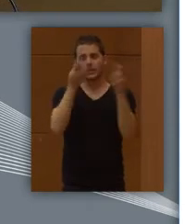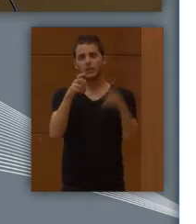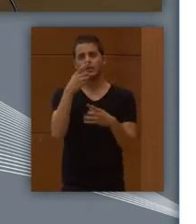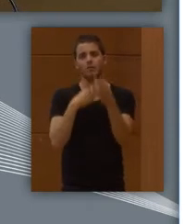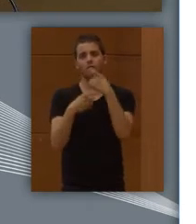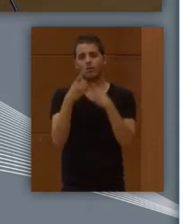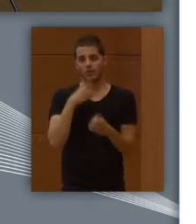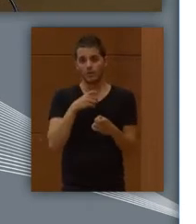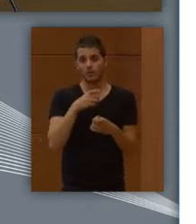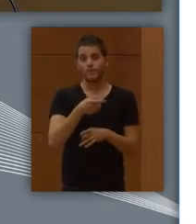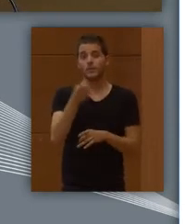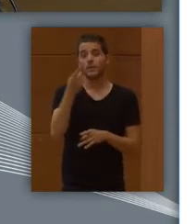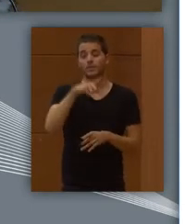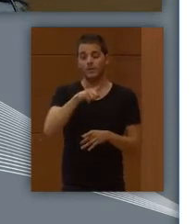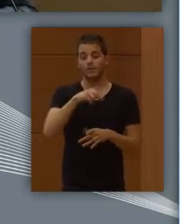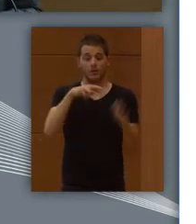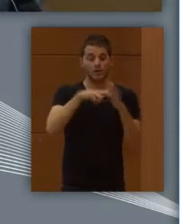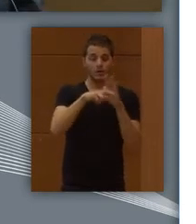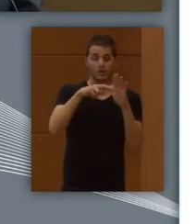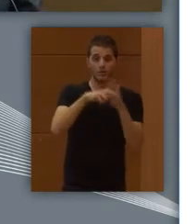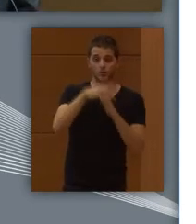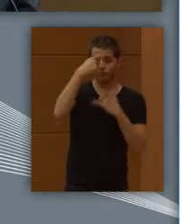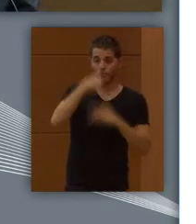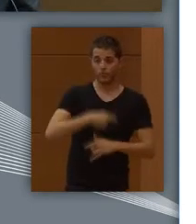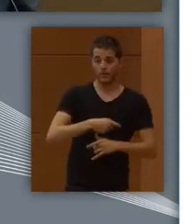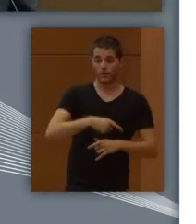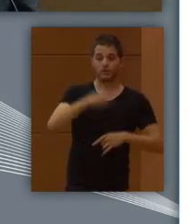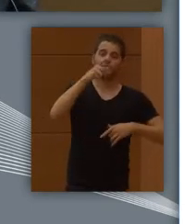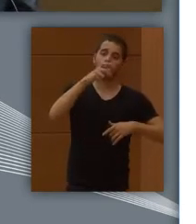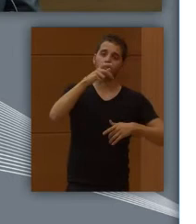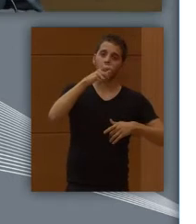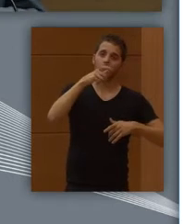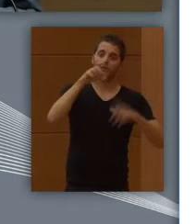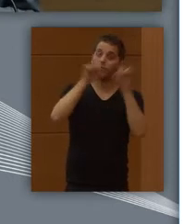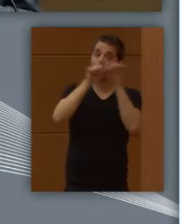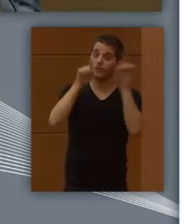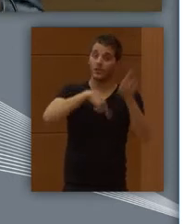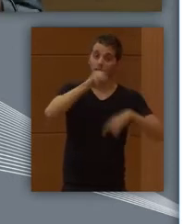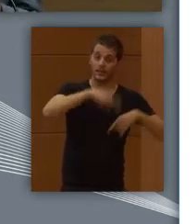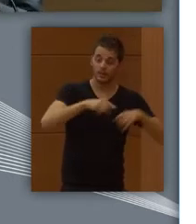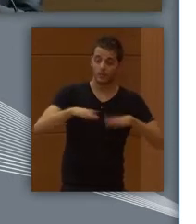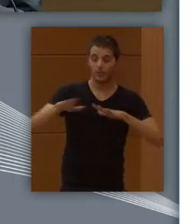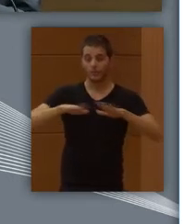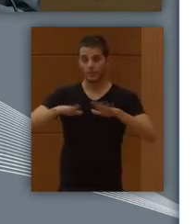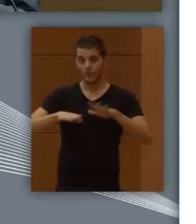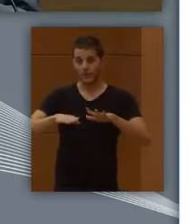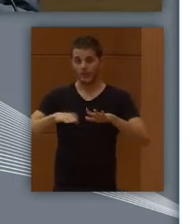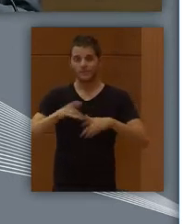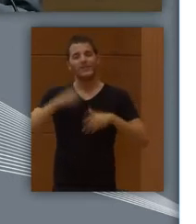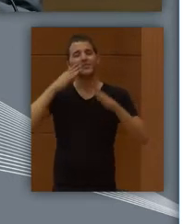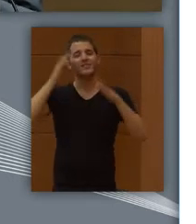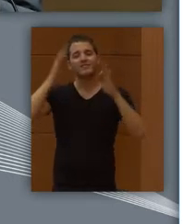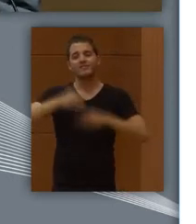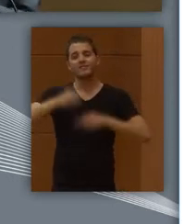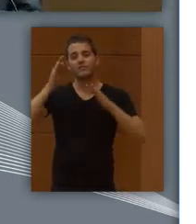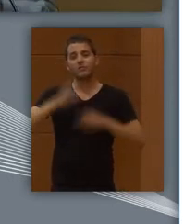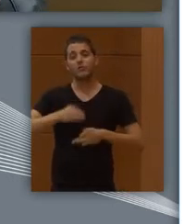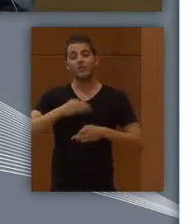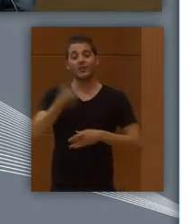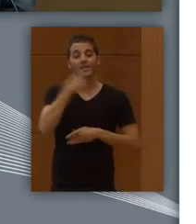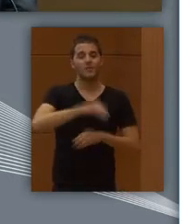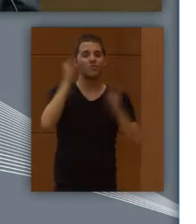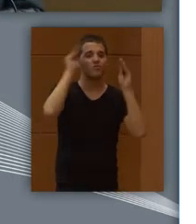del personal, de los recursos humanos de las compañías de transporte y de movilidad, ¿no? Pero seguramente es necesaria también una